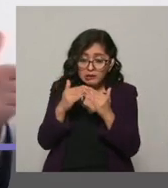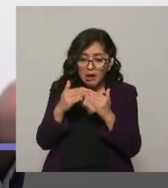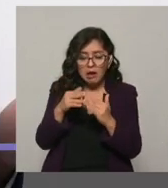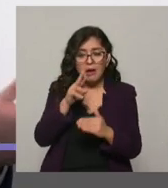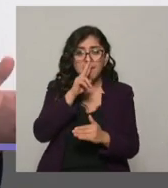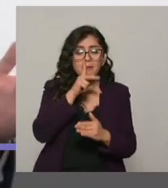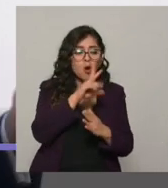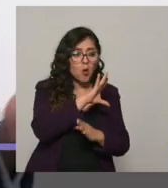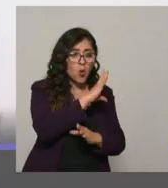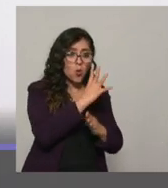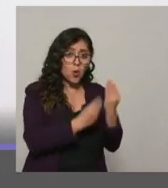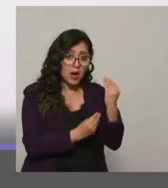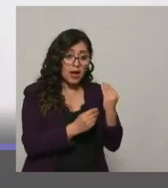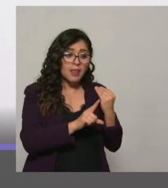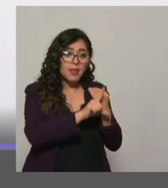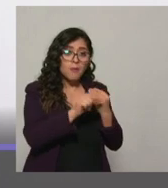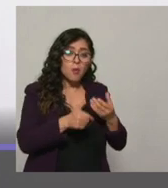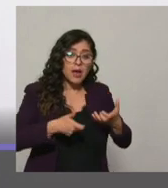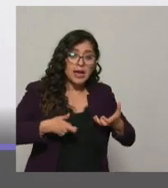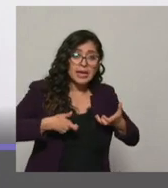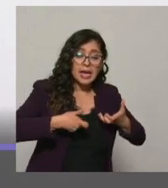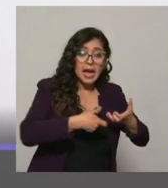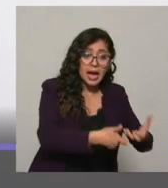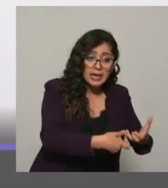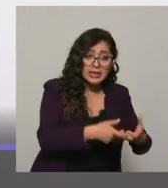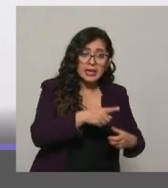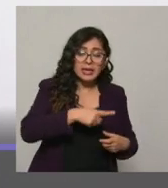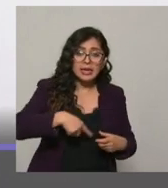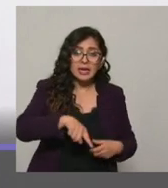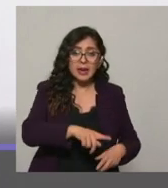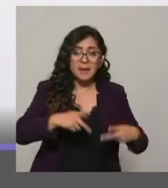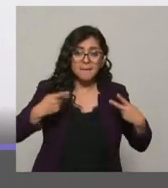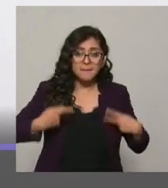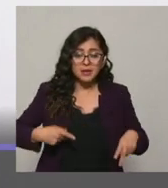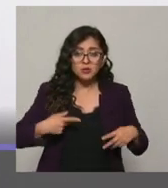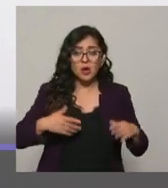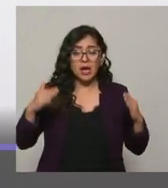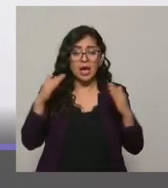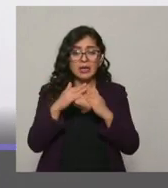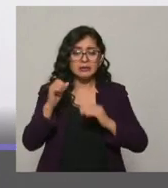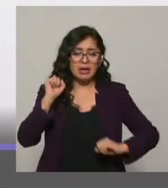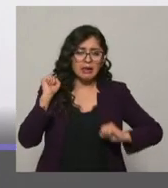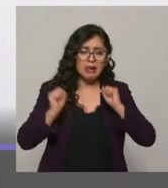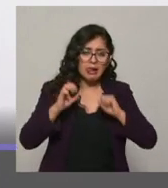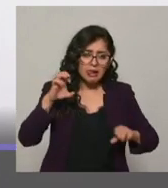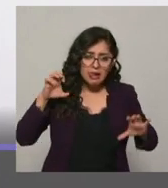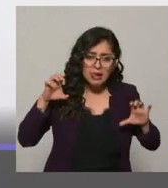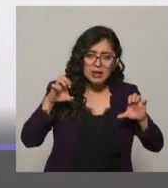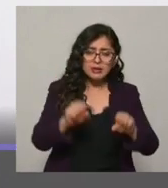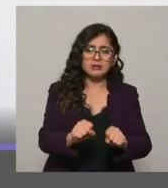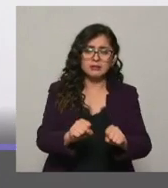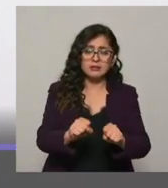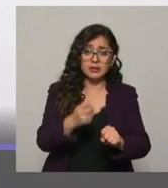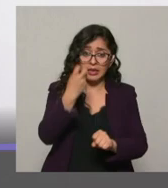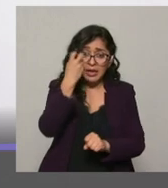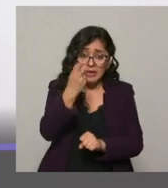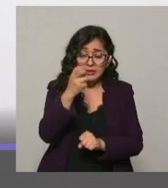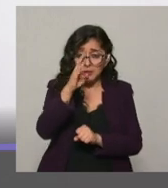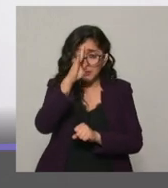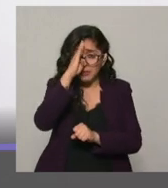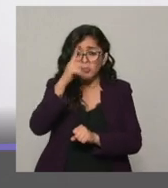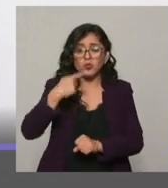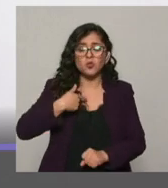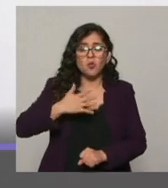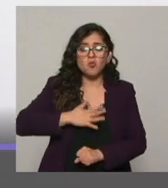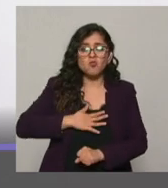y es en la calle, en la vía pública, donde las personas de la casa lo alcanzan. Entonces, como tal, no se puede justificar ahí